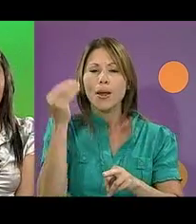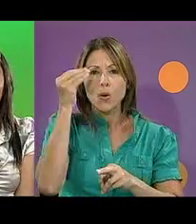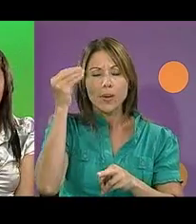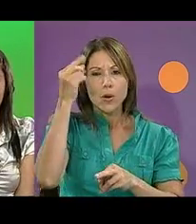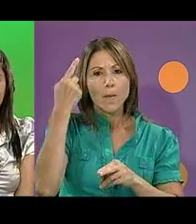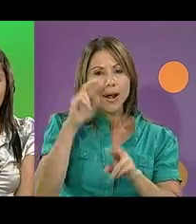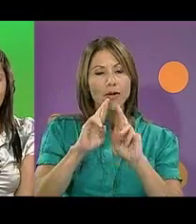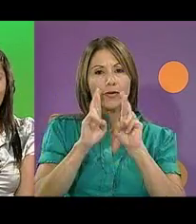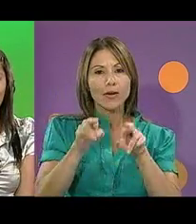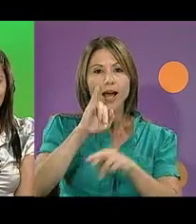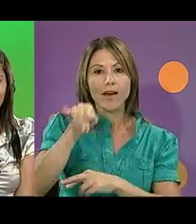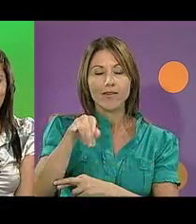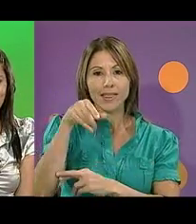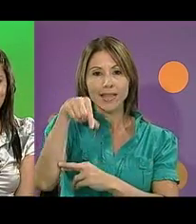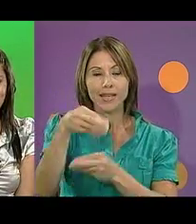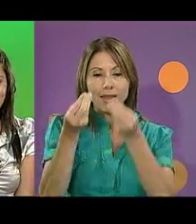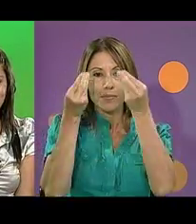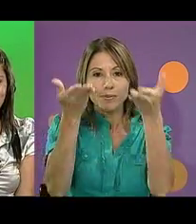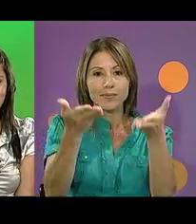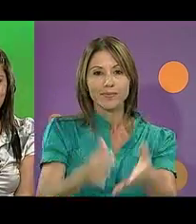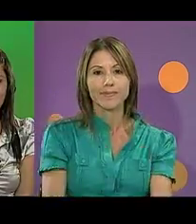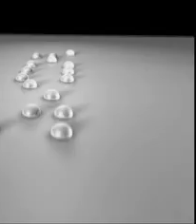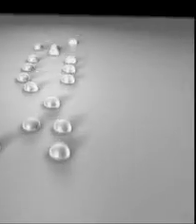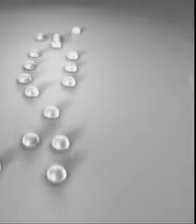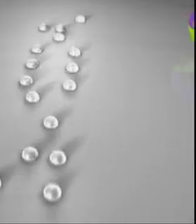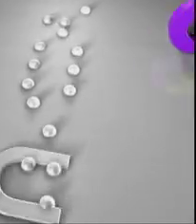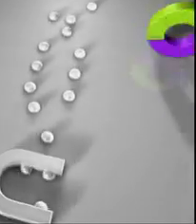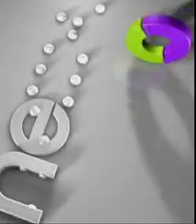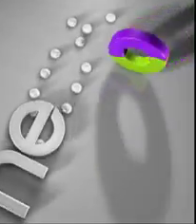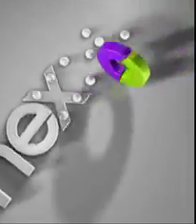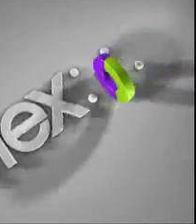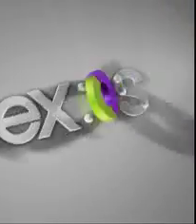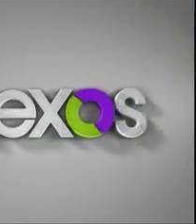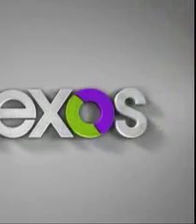postura? Jafet Quesada con los detalles.